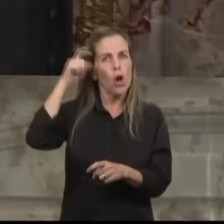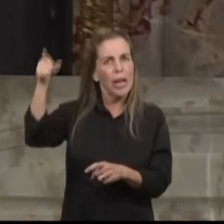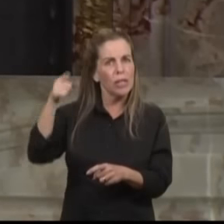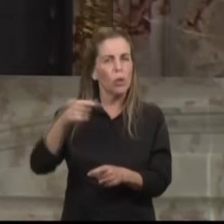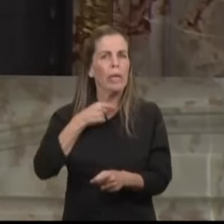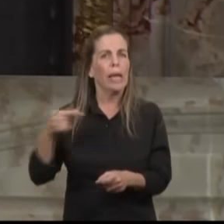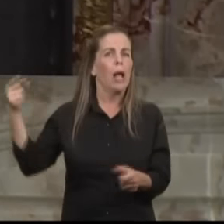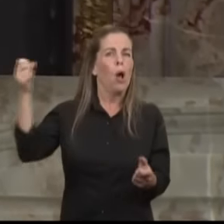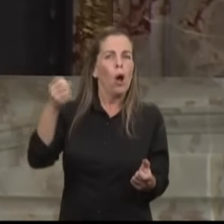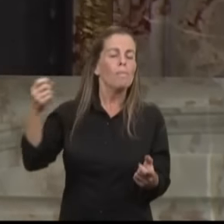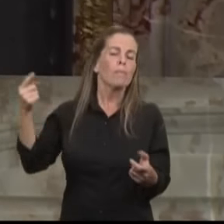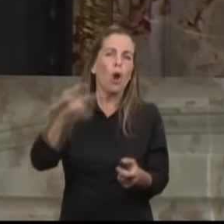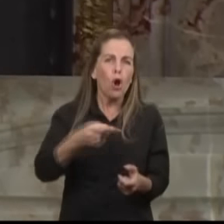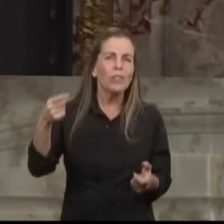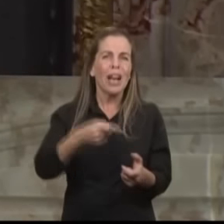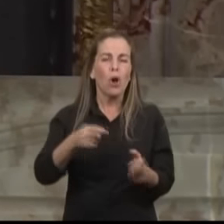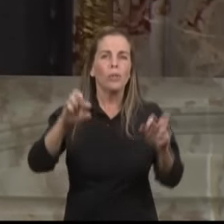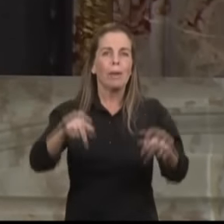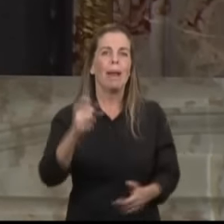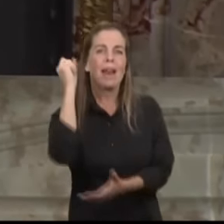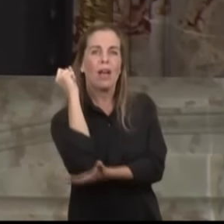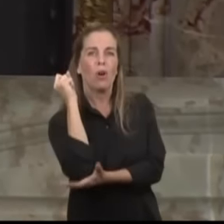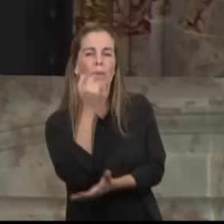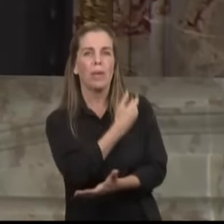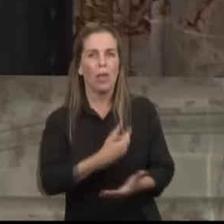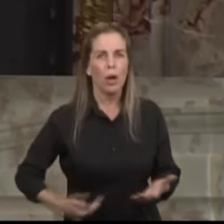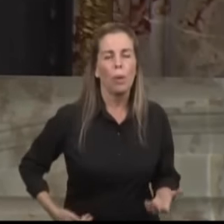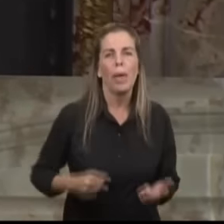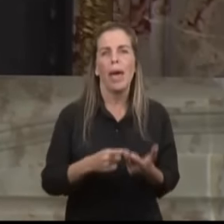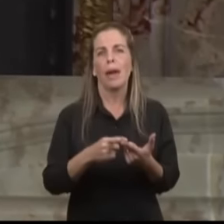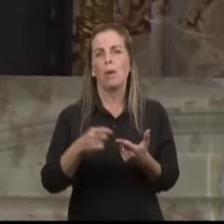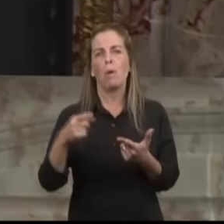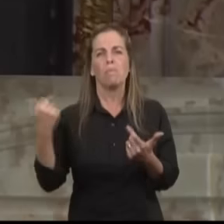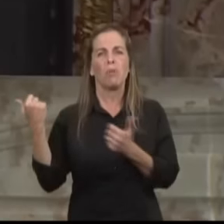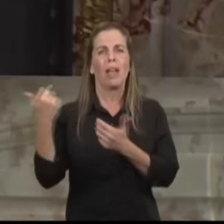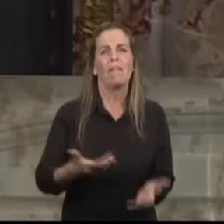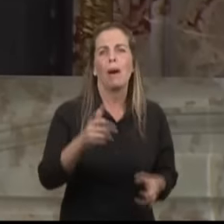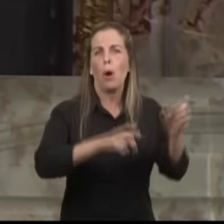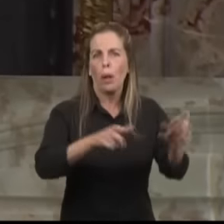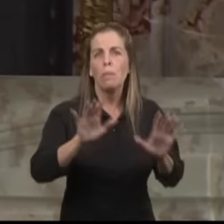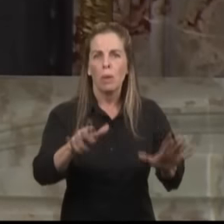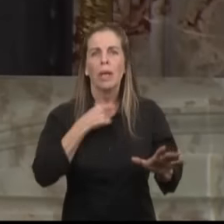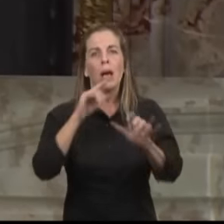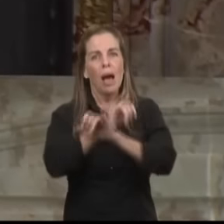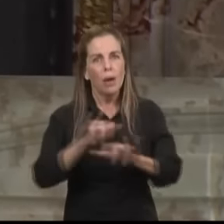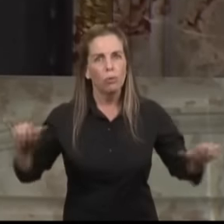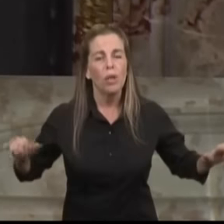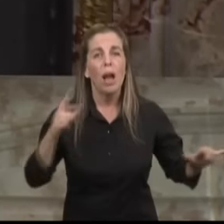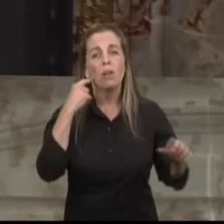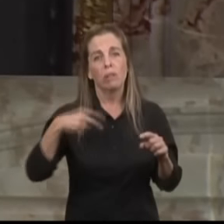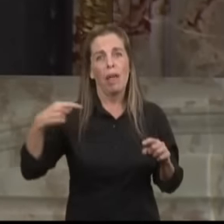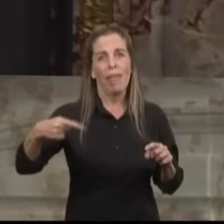de atentar contra el programa económico del Gobierno y de la prosperidad de los argentinos, quiero anunciarles que en los próximos